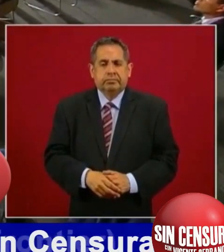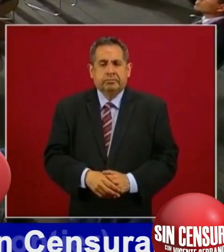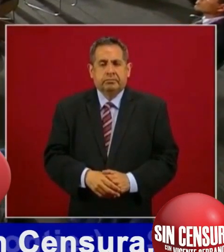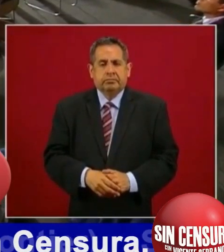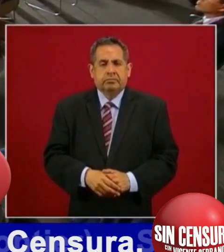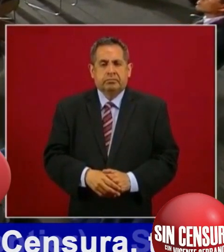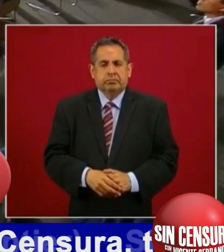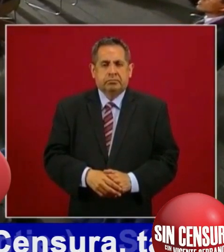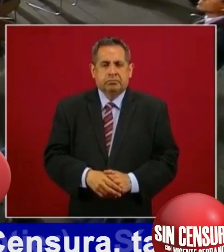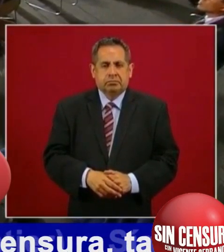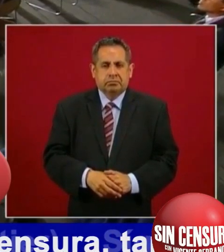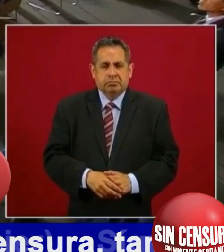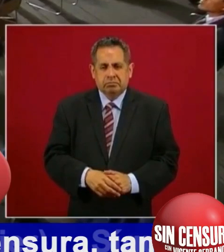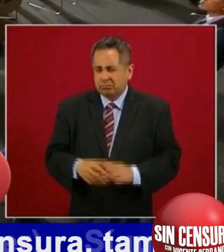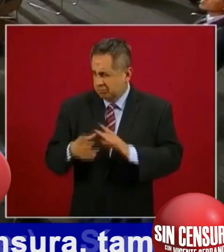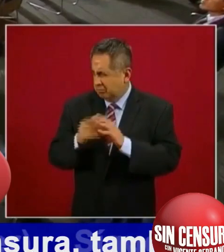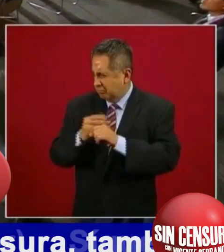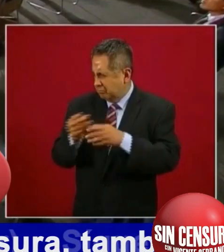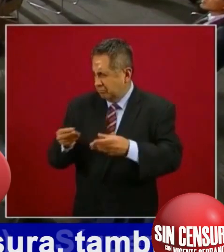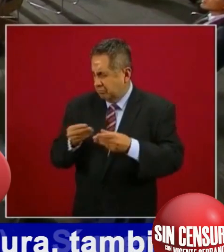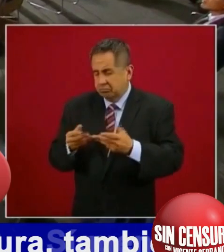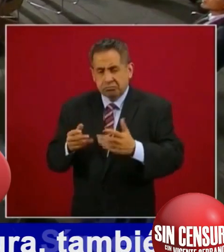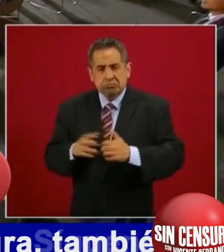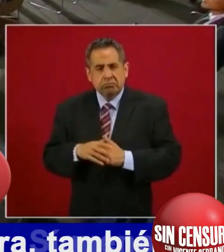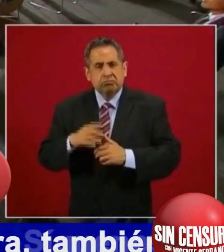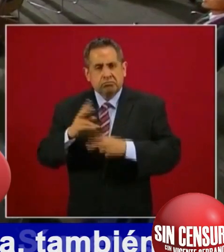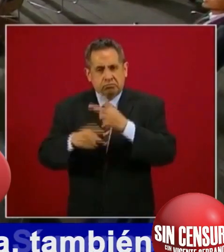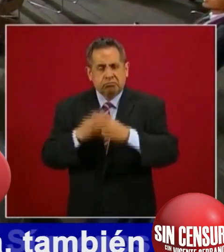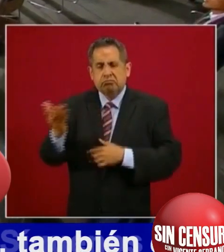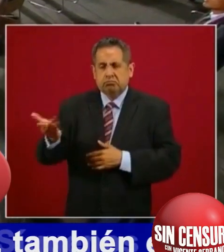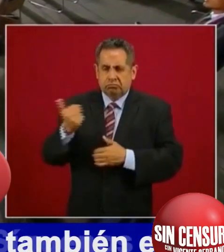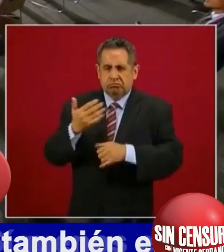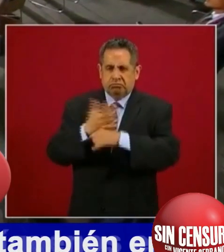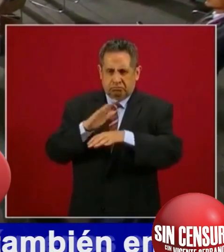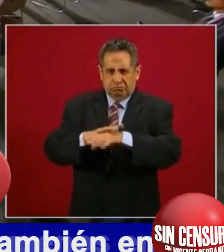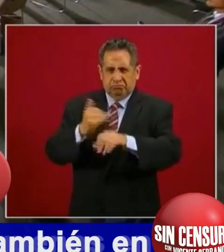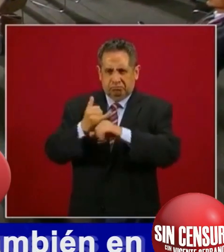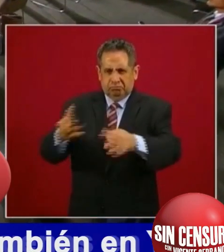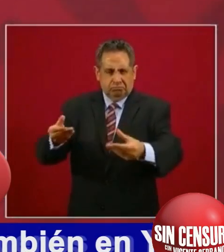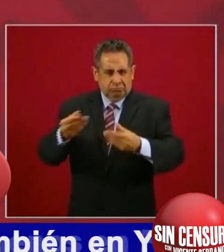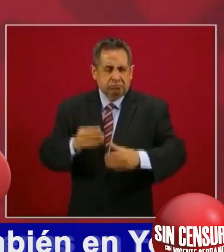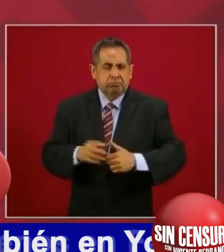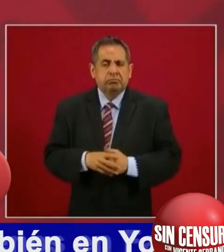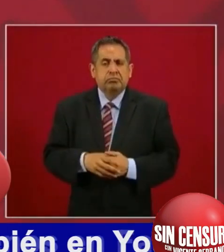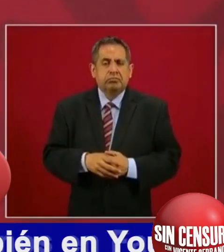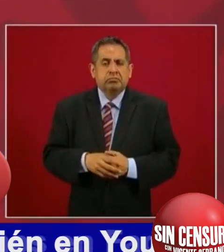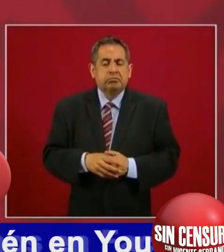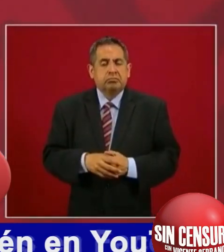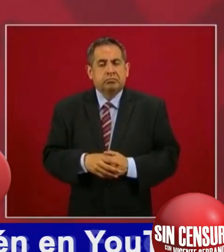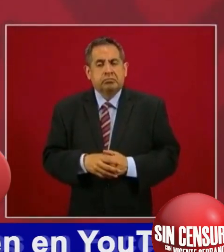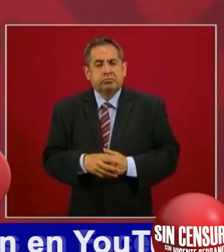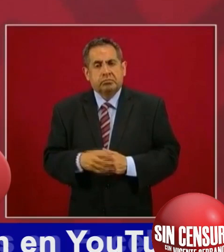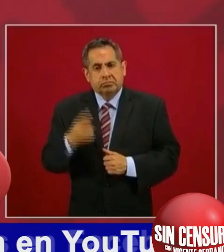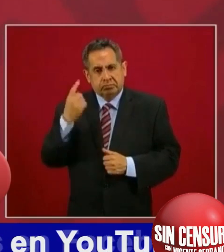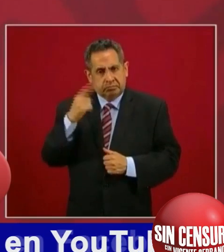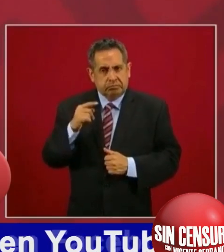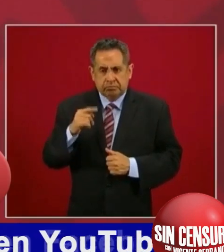¿Sí traía? Pues vamos a pedir que informe y que se